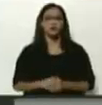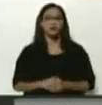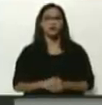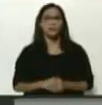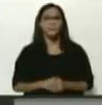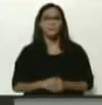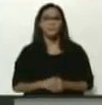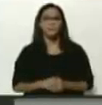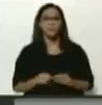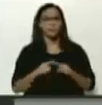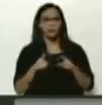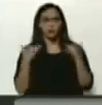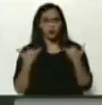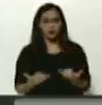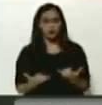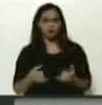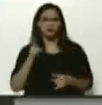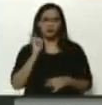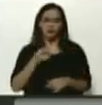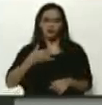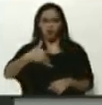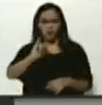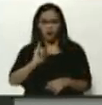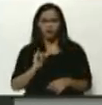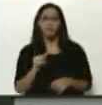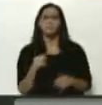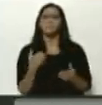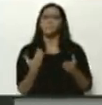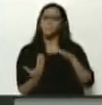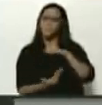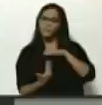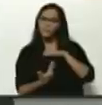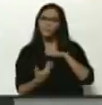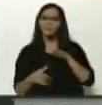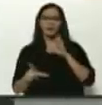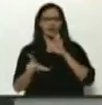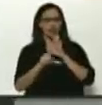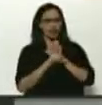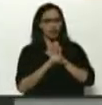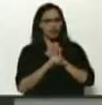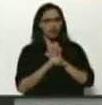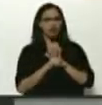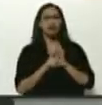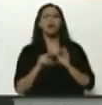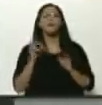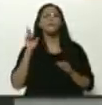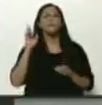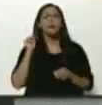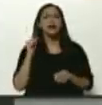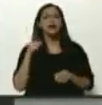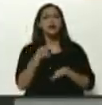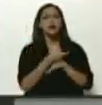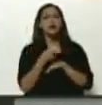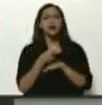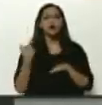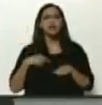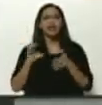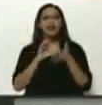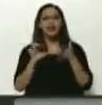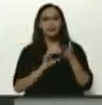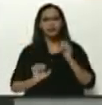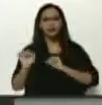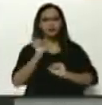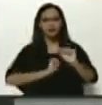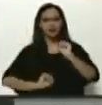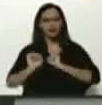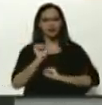Pero en lo inmediato tiene que haber la plataforma legal para que el gobierno tenga elementos para defenderse.